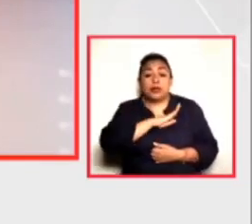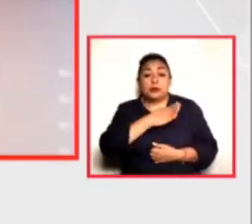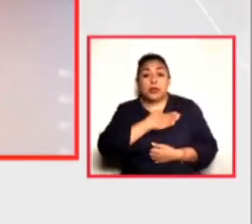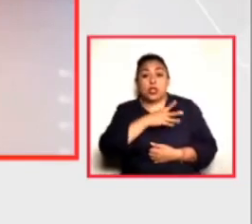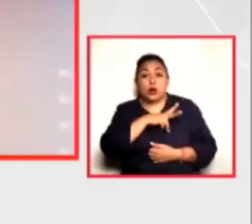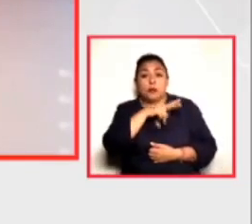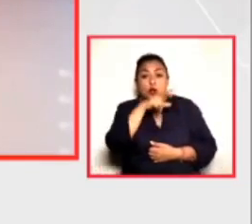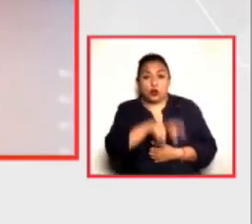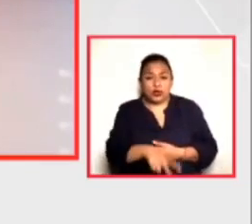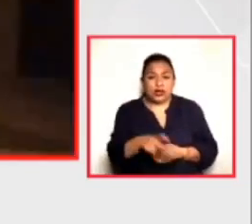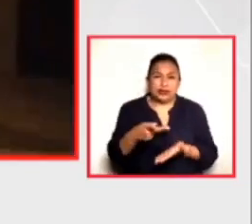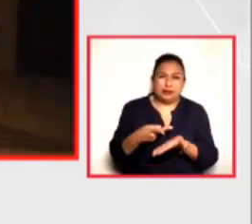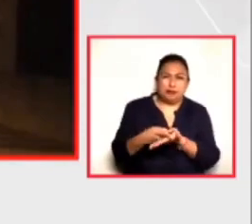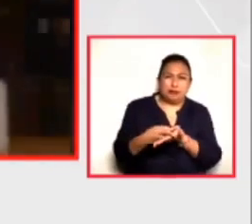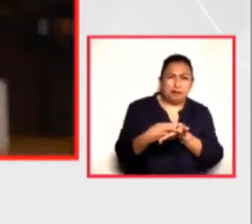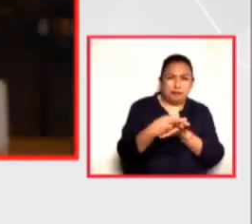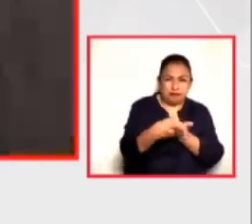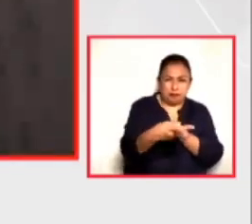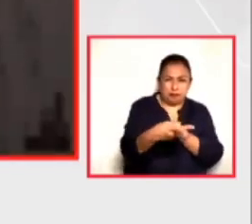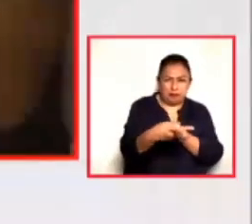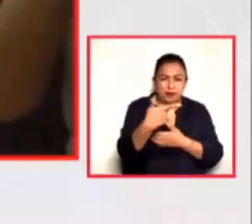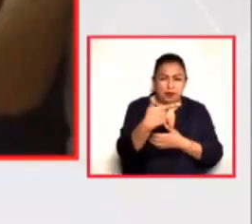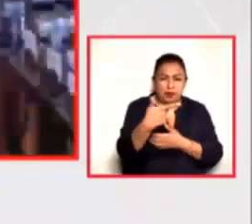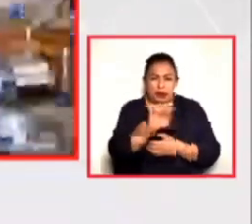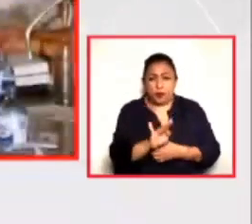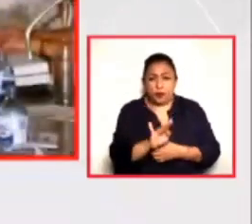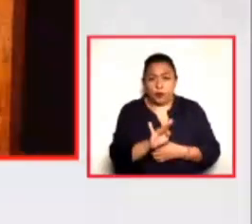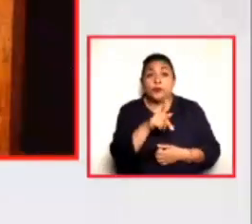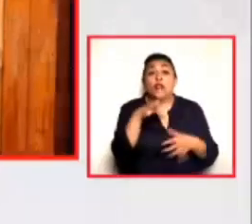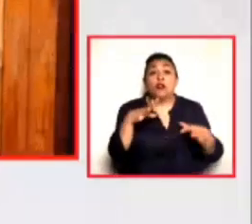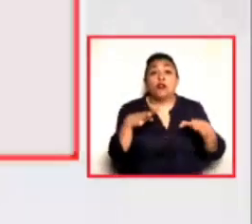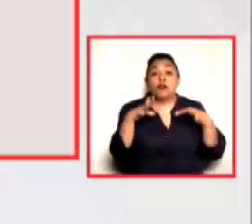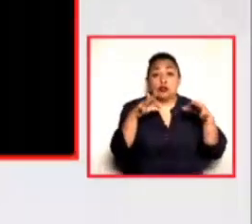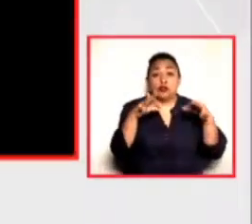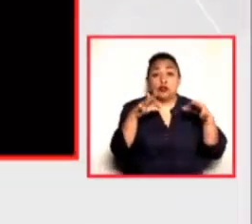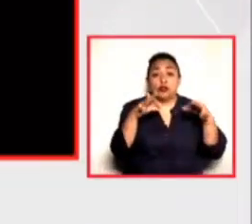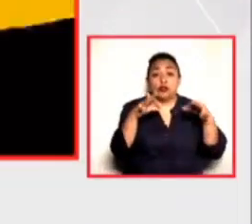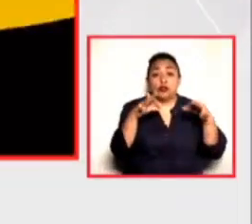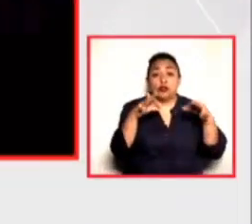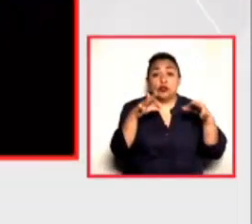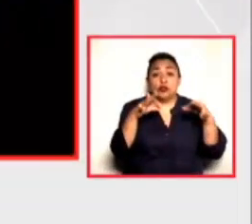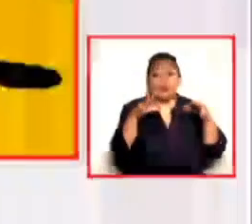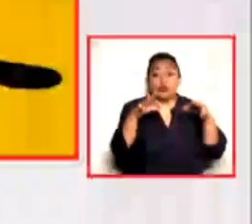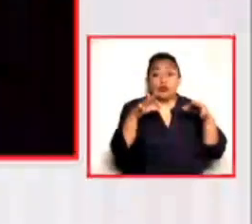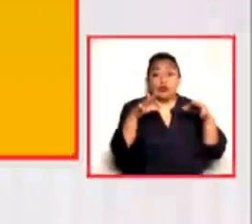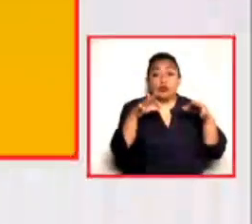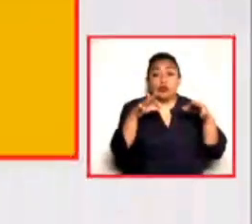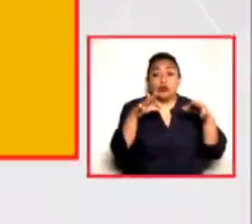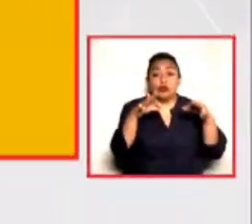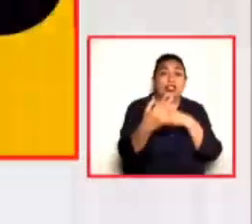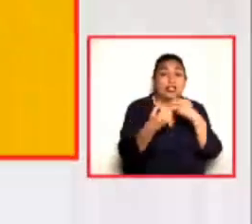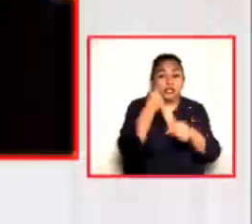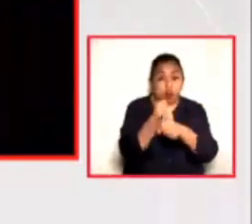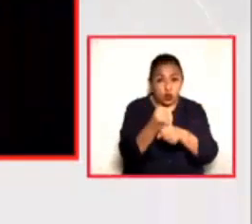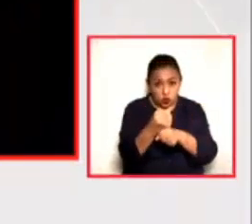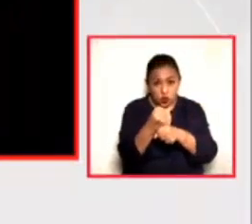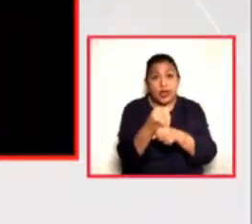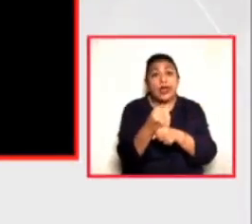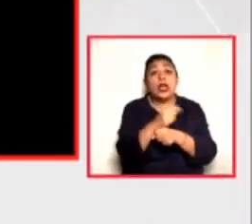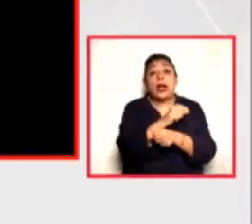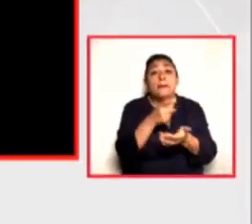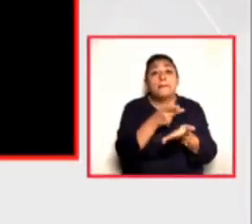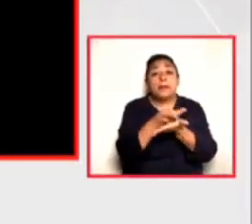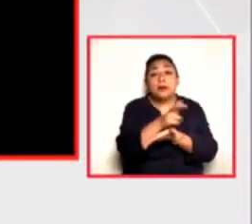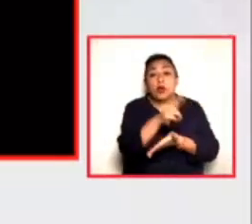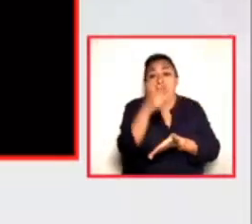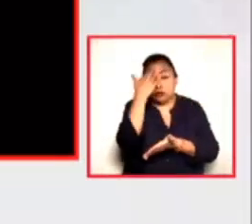Gabo. La Fundación Gabo celebra su 25 aniversario con la entrega de su galardón que reconoce a lo mejor del periodismo y